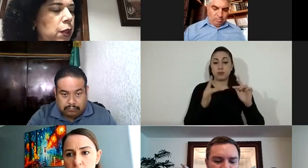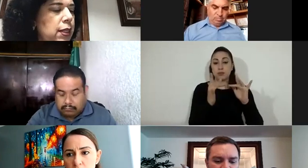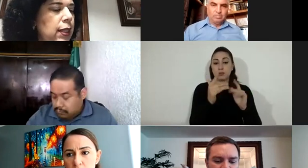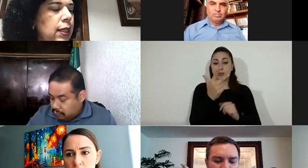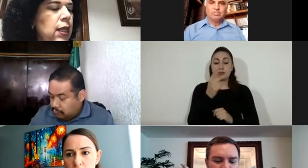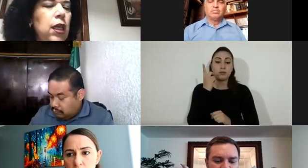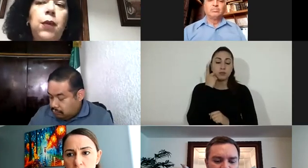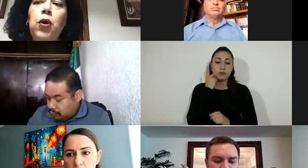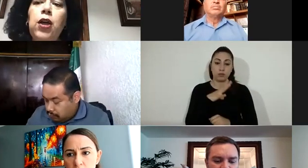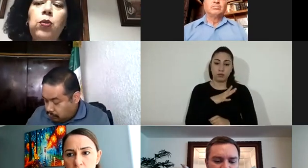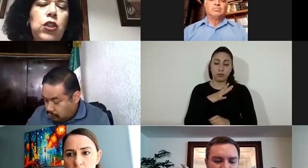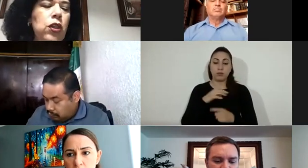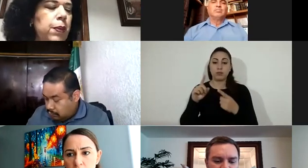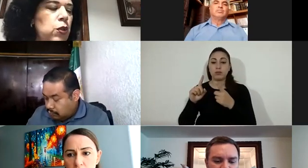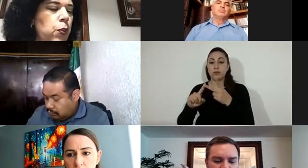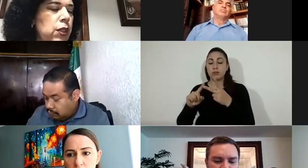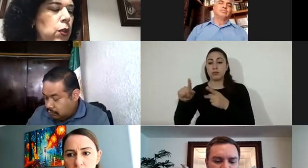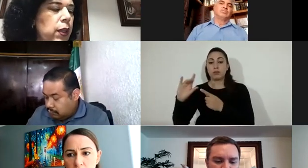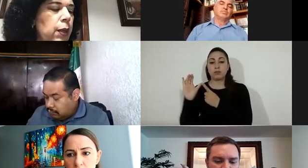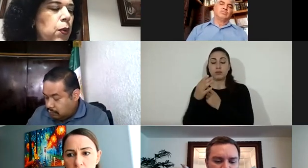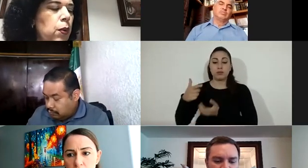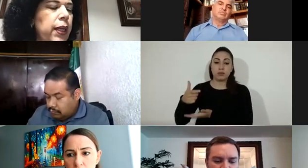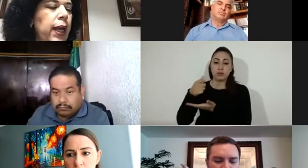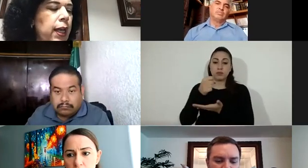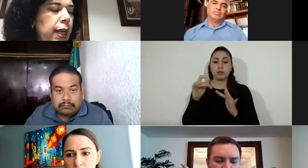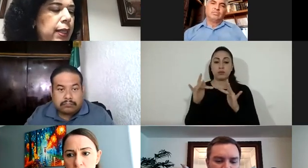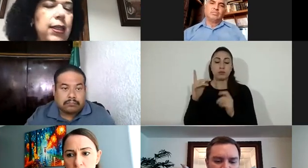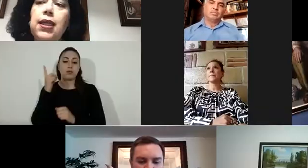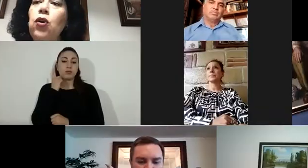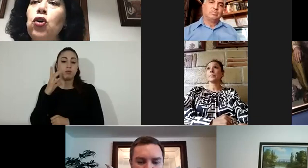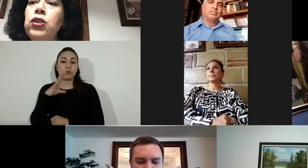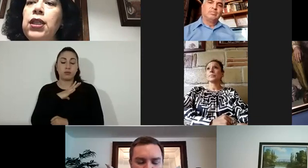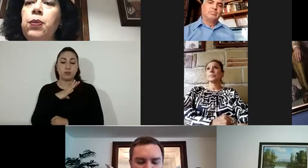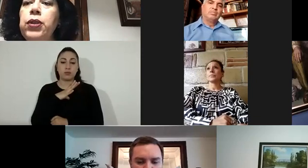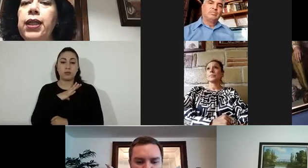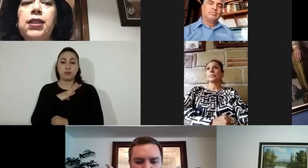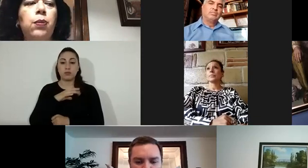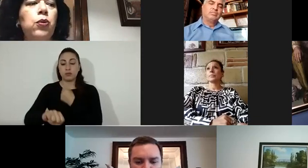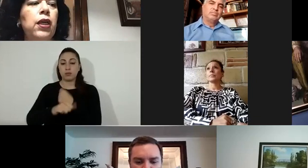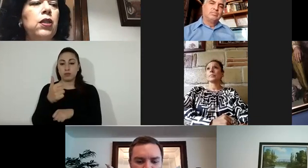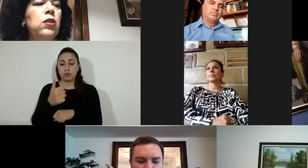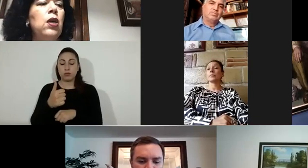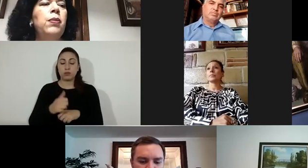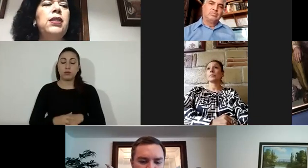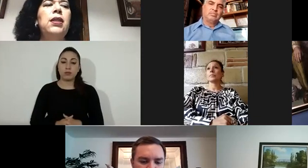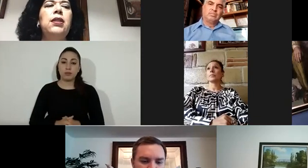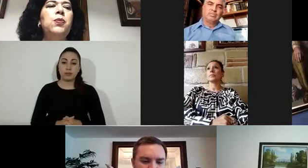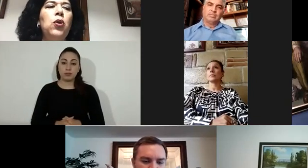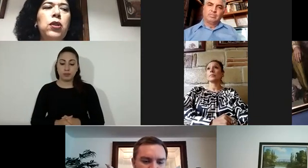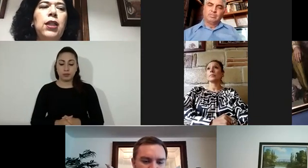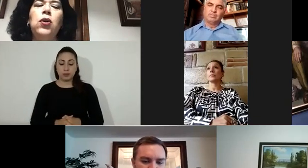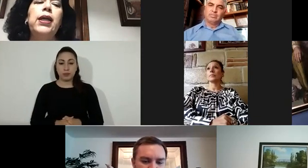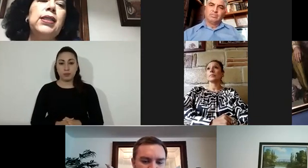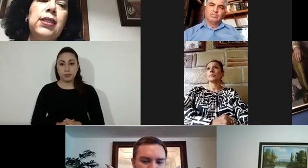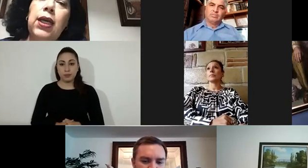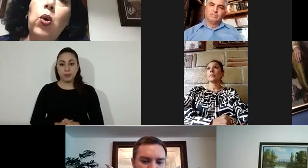diputados presentes y por la Comisión de Presupuesto y Cuenta Pública existen 11 diputadas y diputados presentes. Por